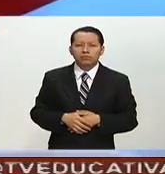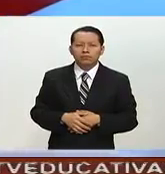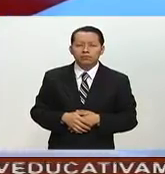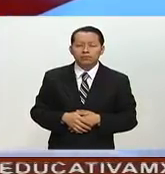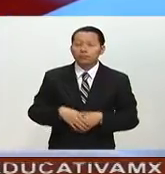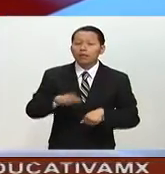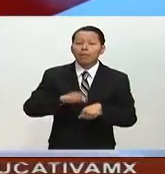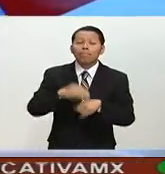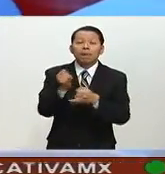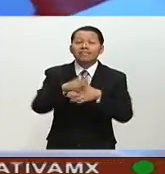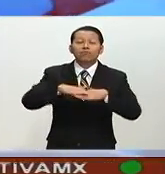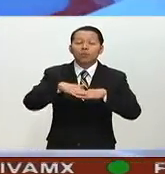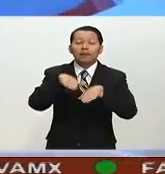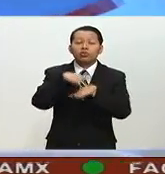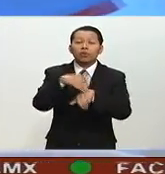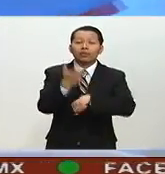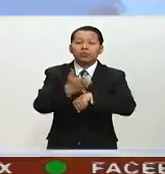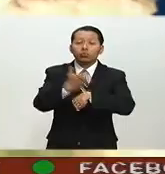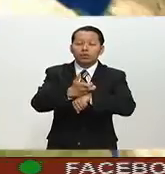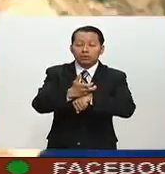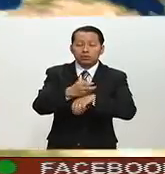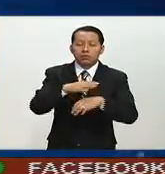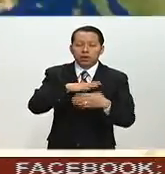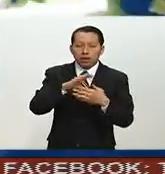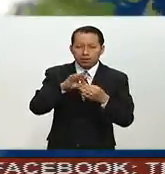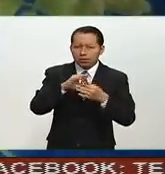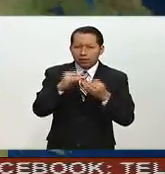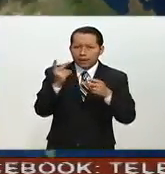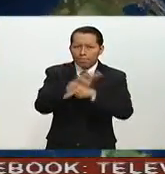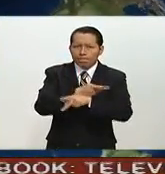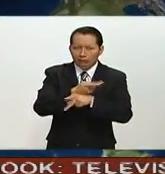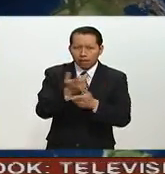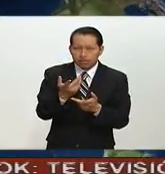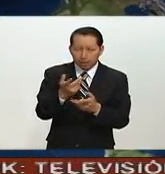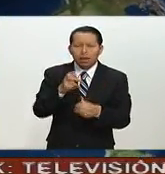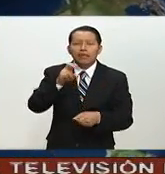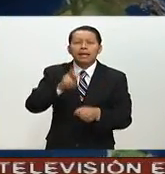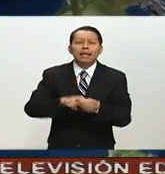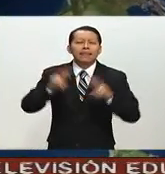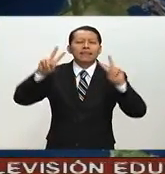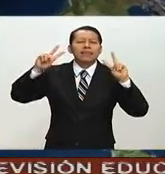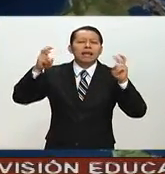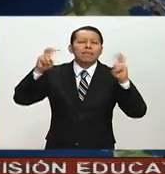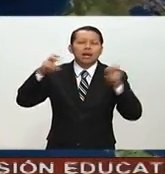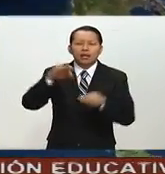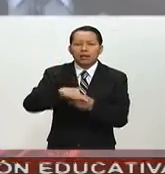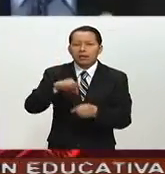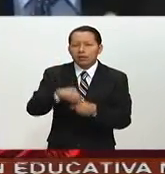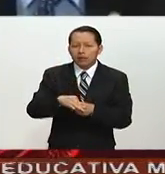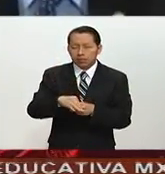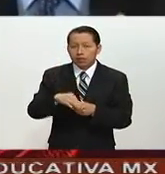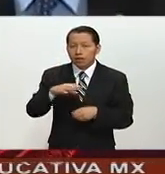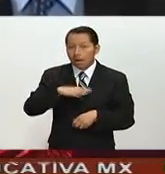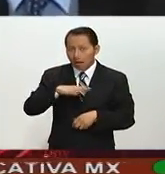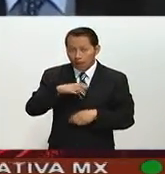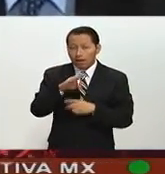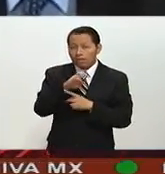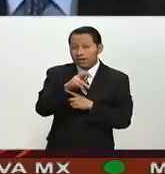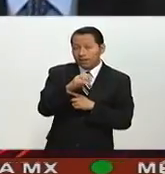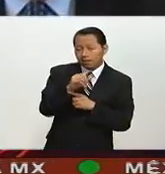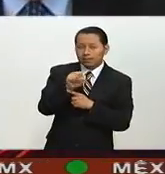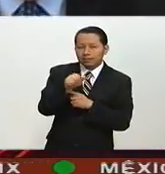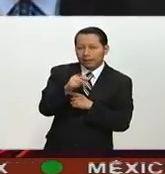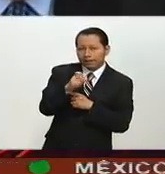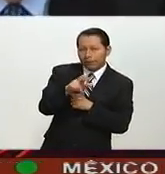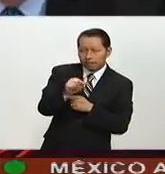En más información sobre los Estados Unidos, nos vamos a qué es lo que está sucediendo en materia electoral. En New Hampshire, el demócrata Bernie Sanders